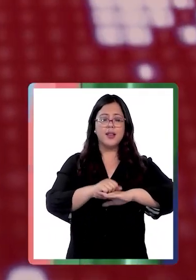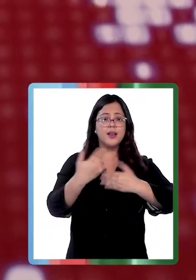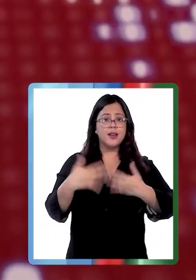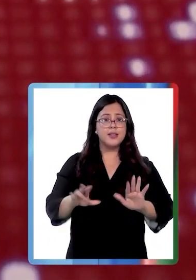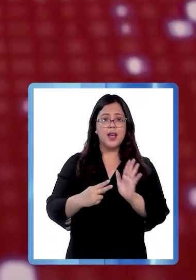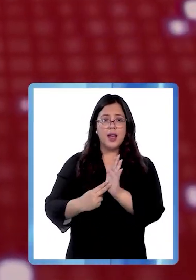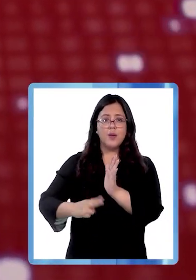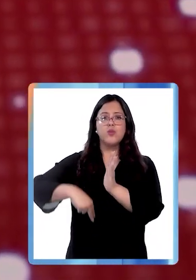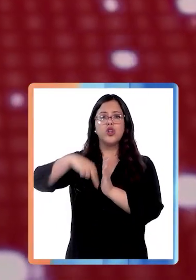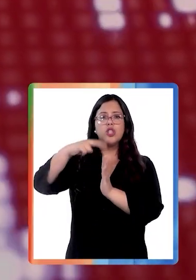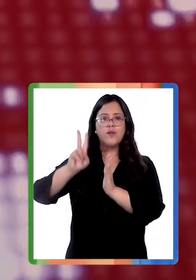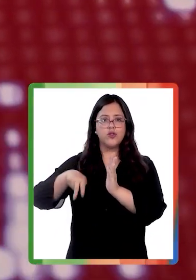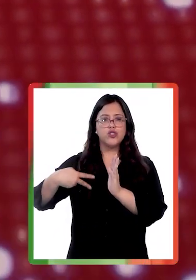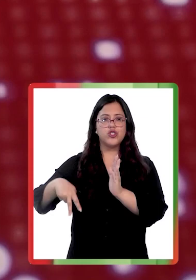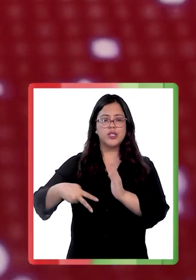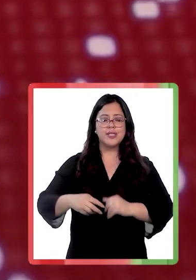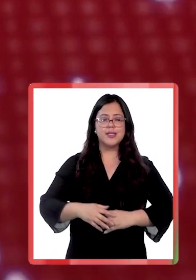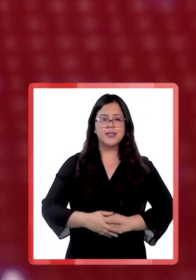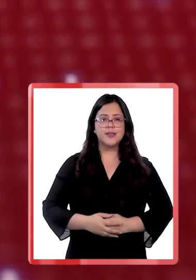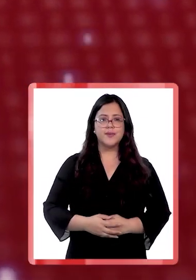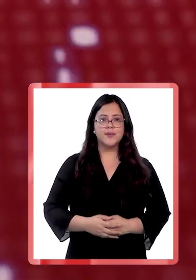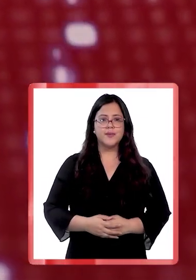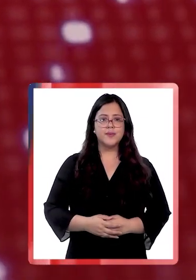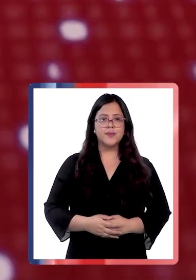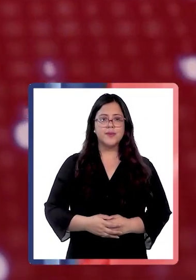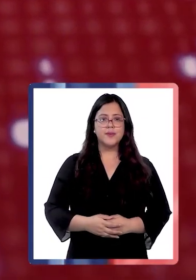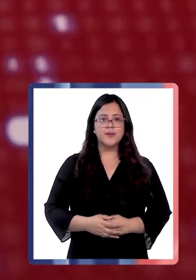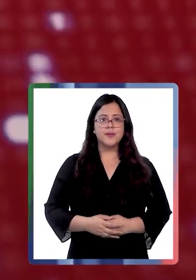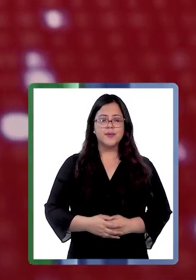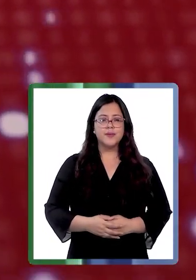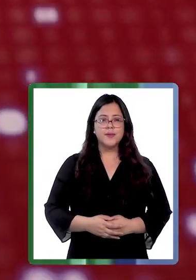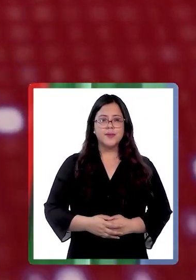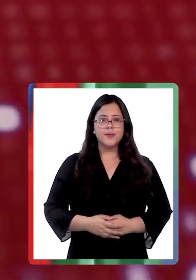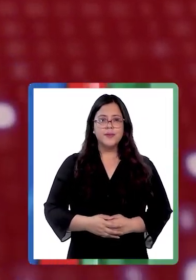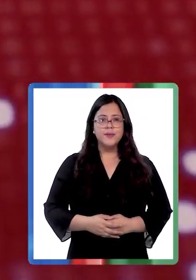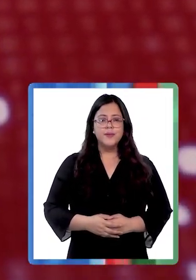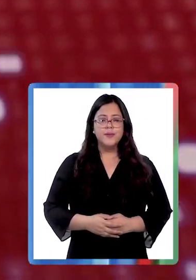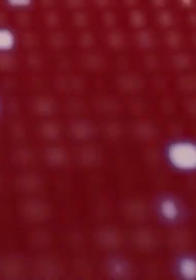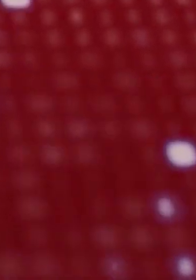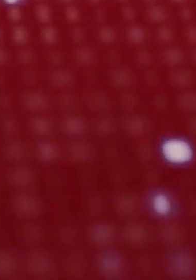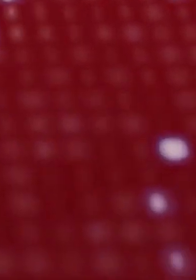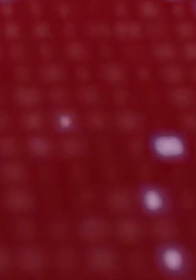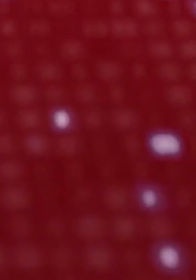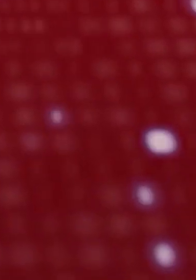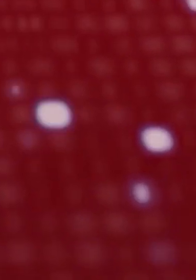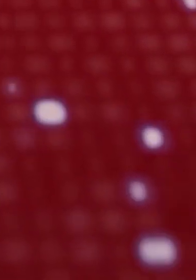de Chile, Arcatel, presentó Portavoz Noticias.